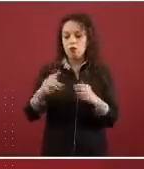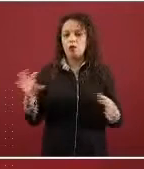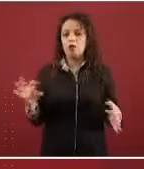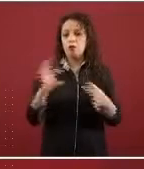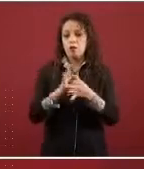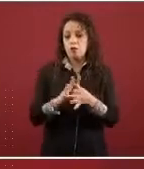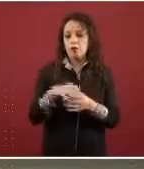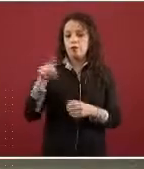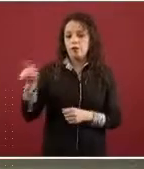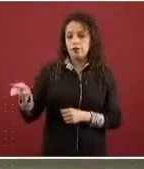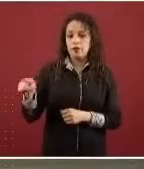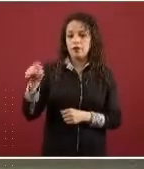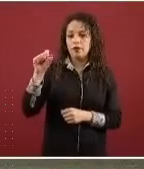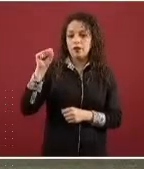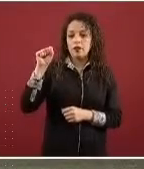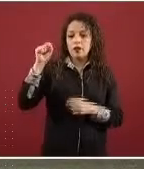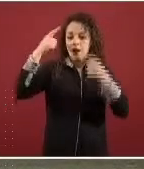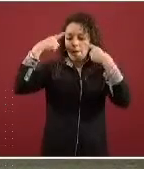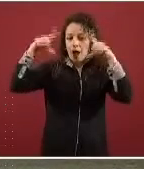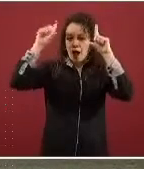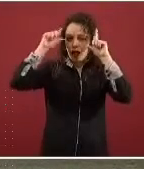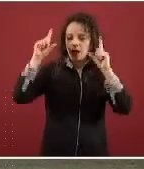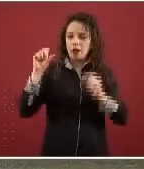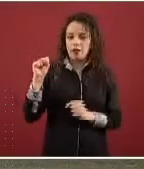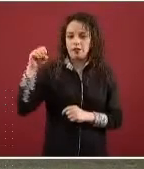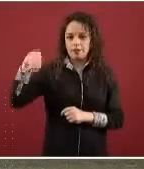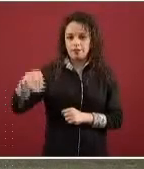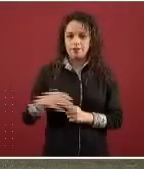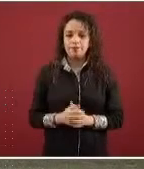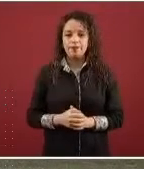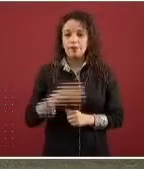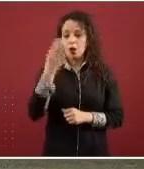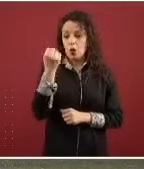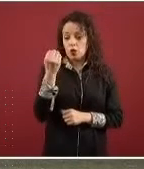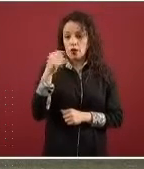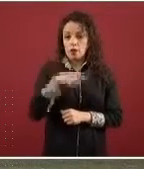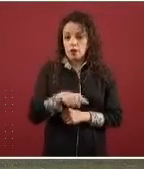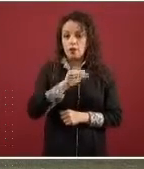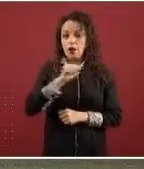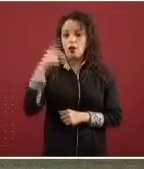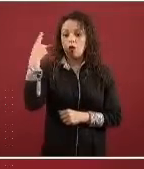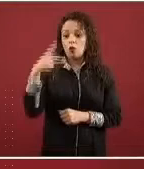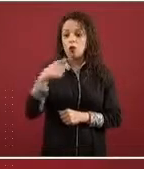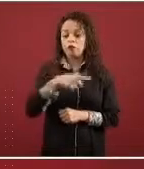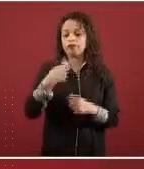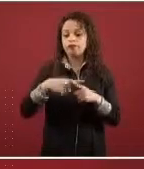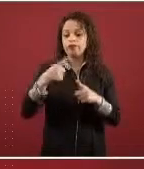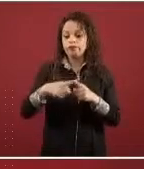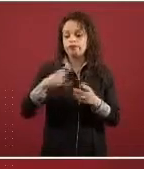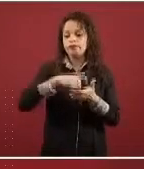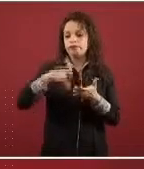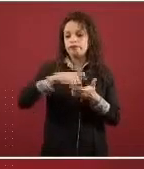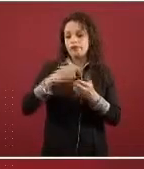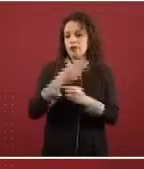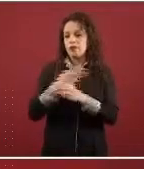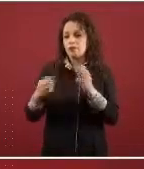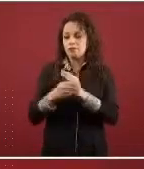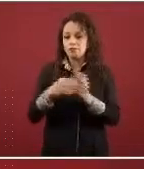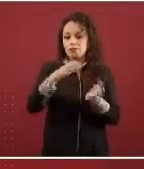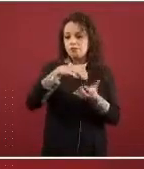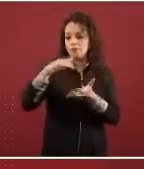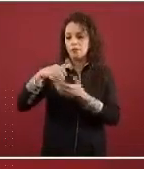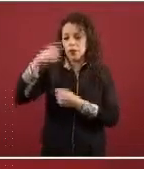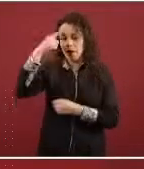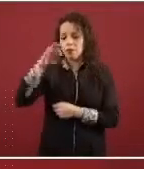México. 9. La Secretaría de la Función Pública acompañará los procesos de adquisición necesarios para atender la emergencia temporal.